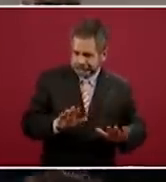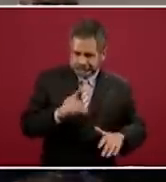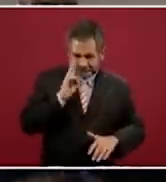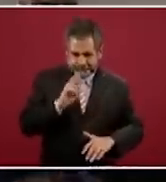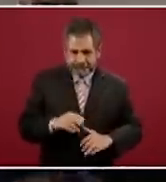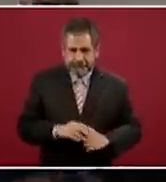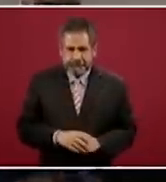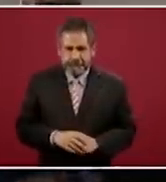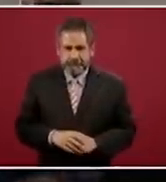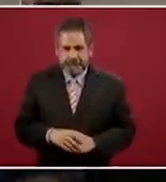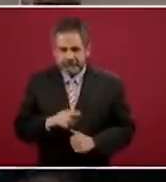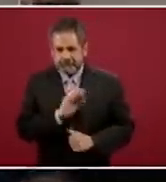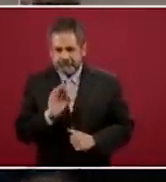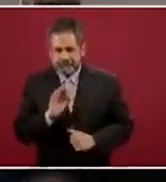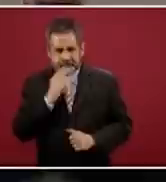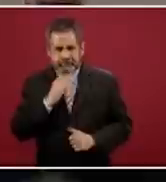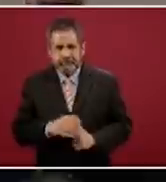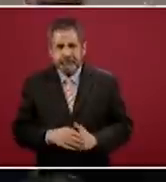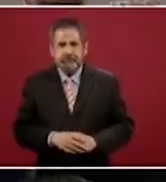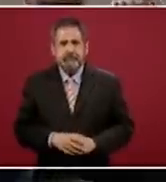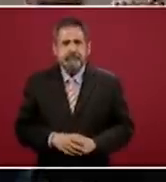no, está bien esto, nada más.